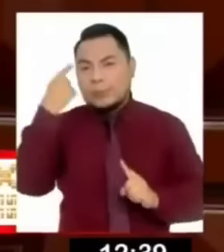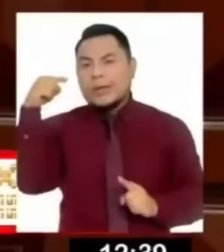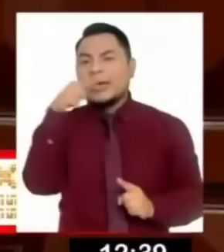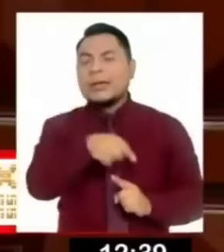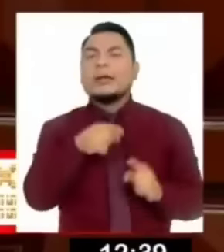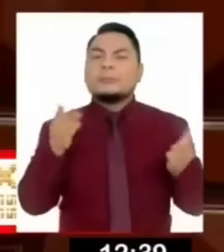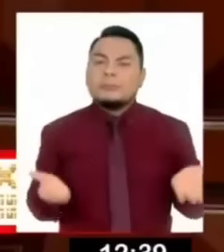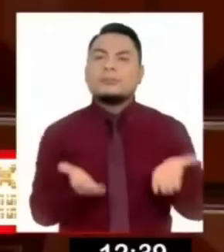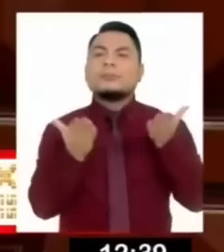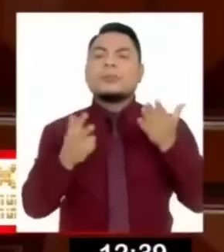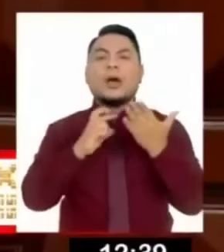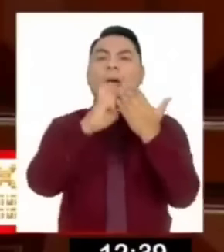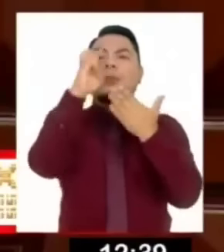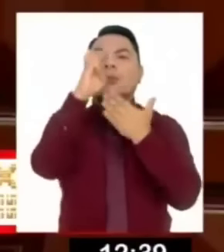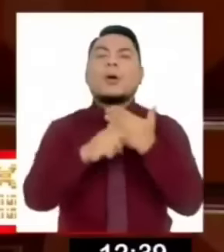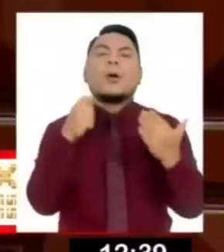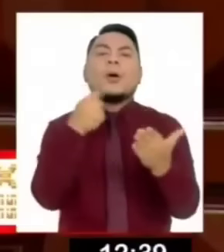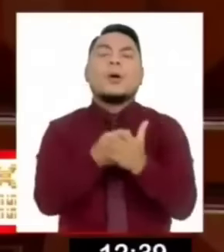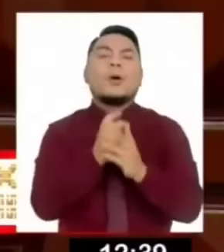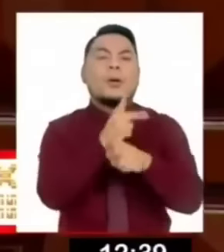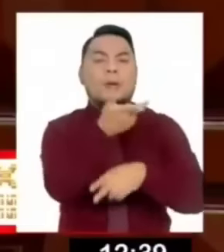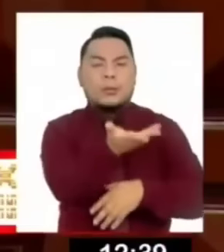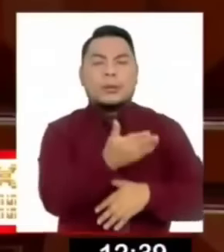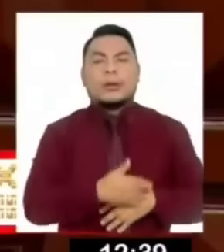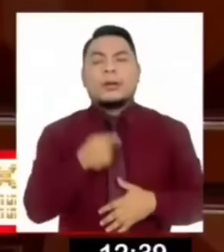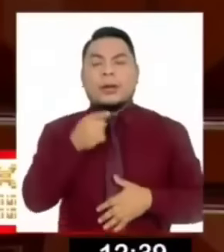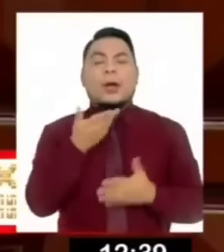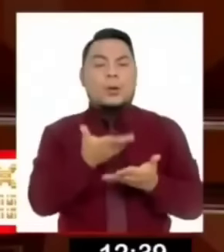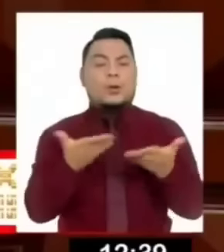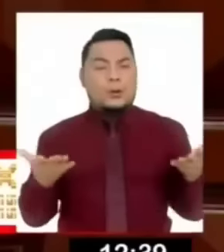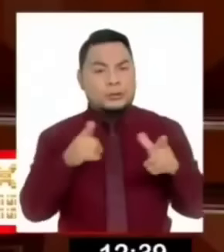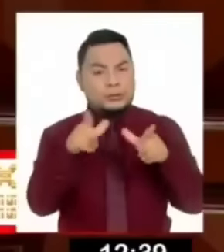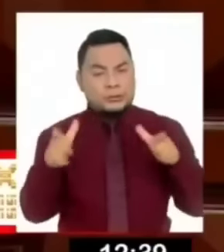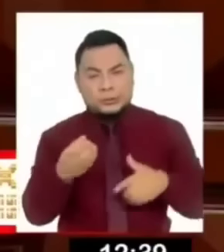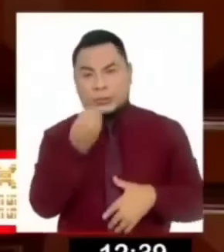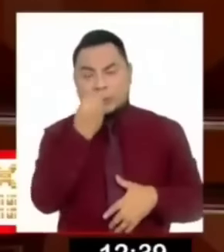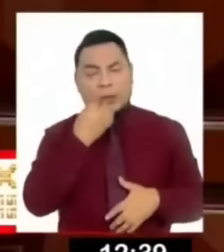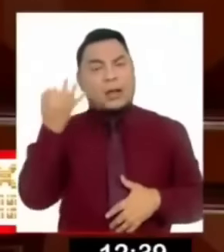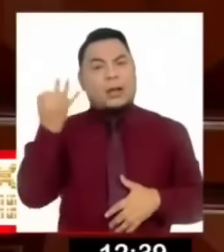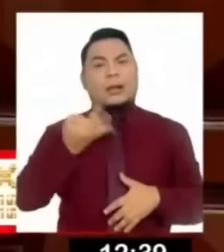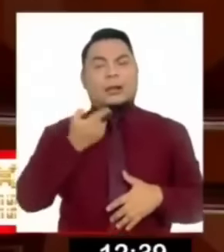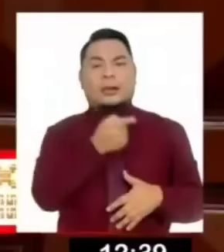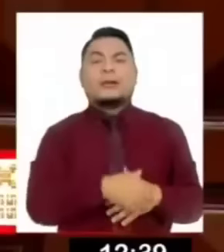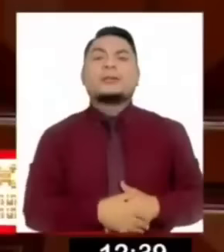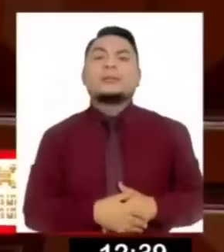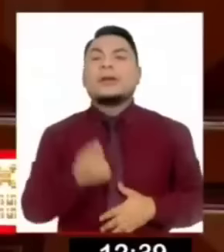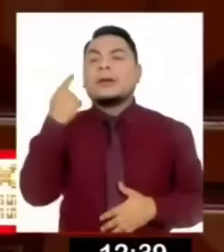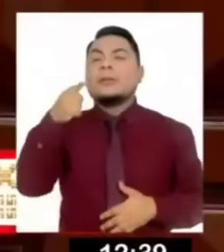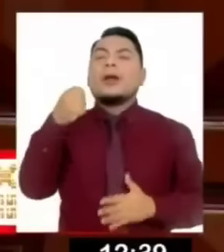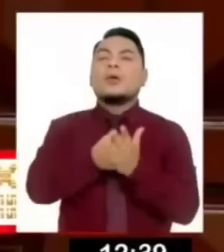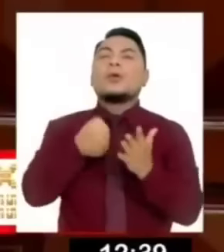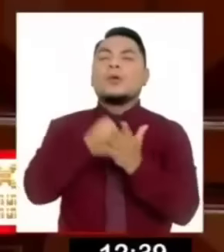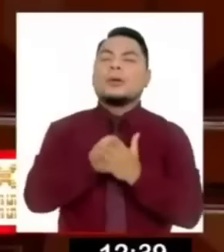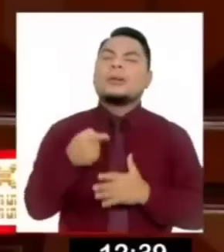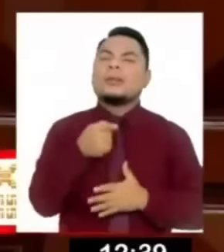ello, impulsaremos los programas de compras estatales con productos locales nutritivos y de calidad para